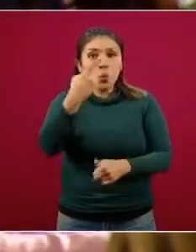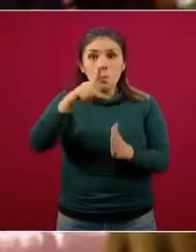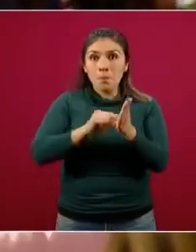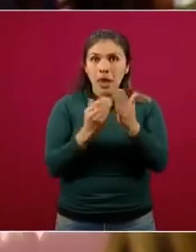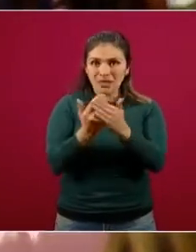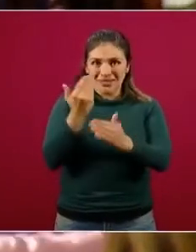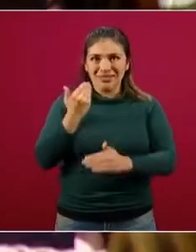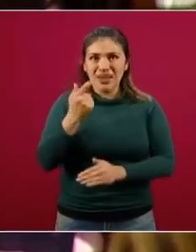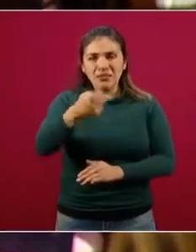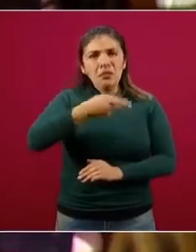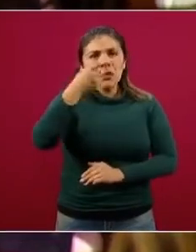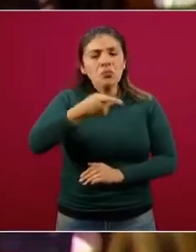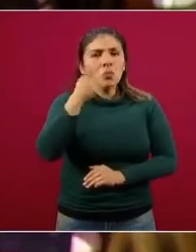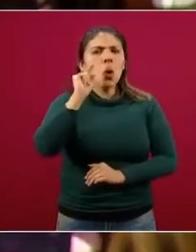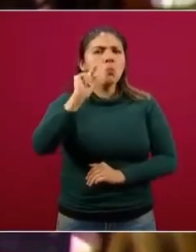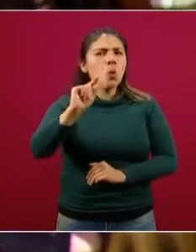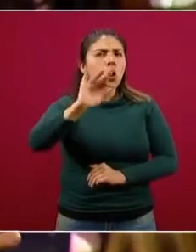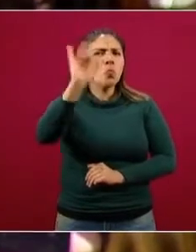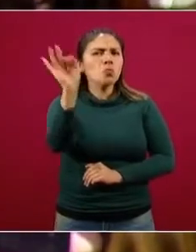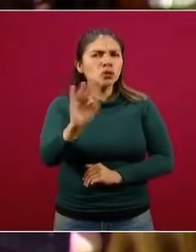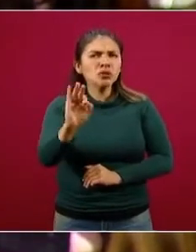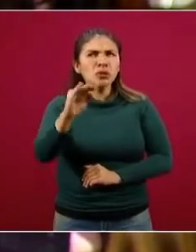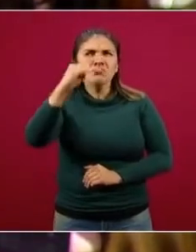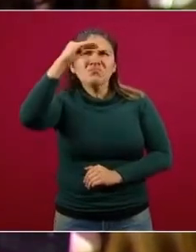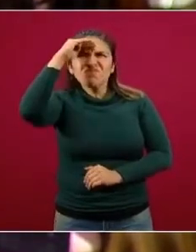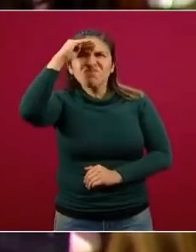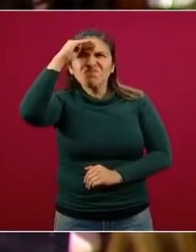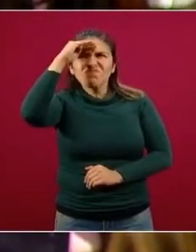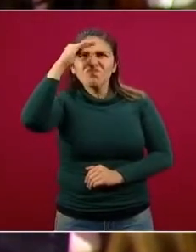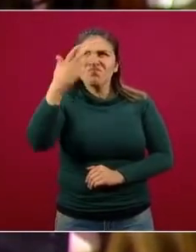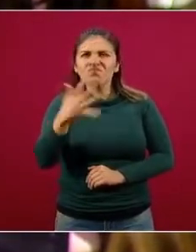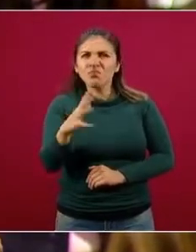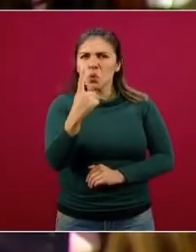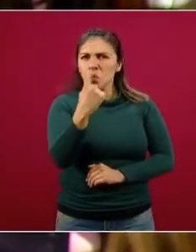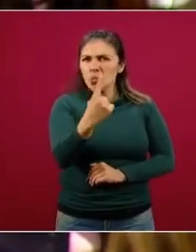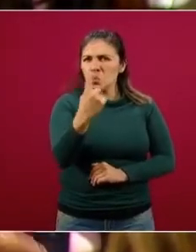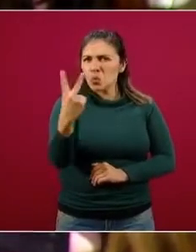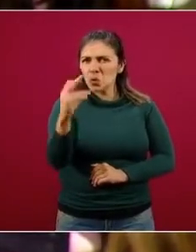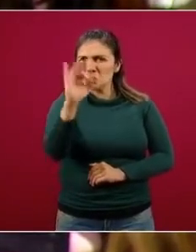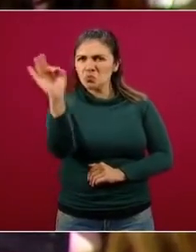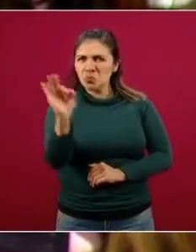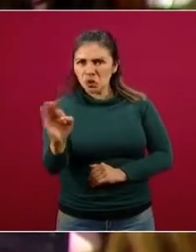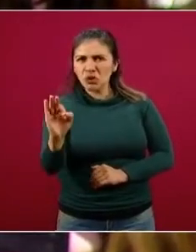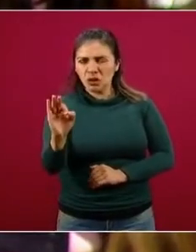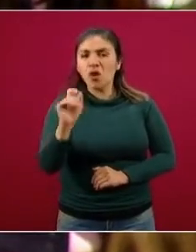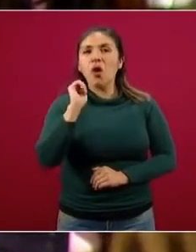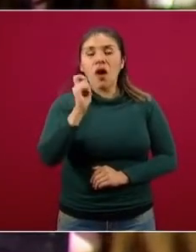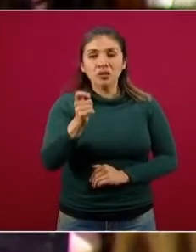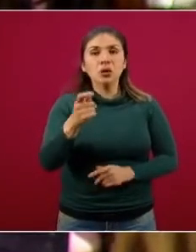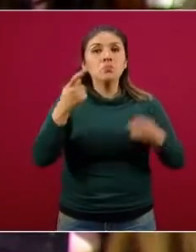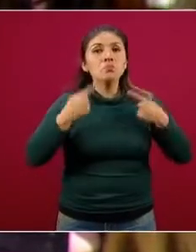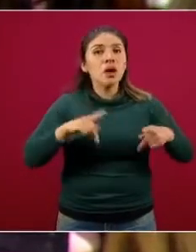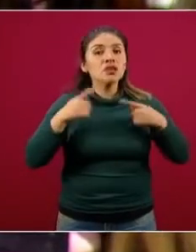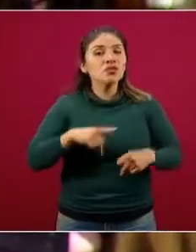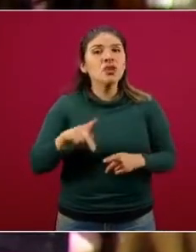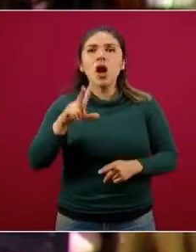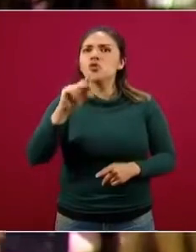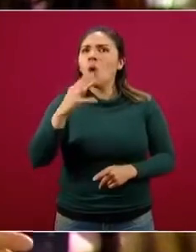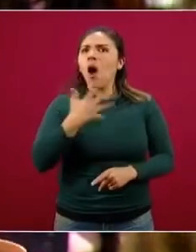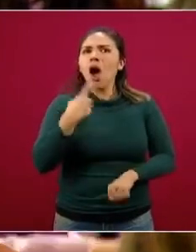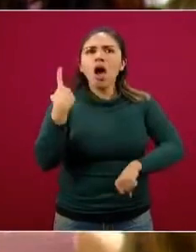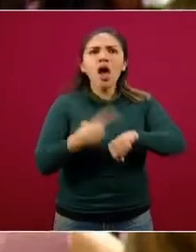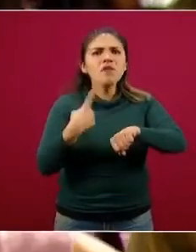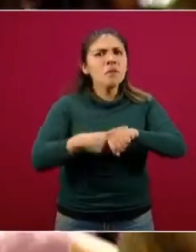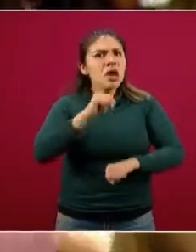hablaba de que muy poco porcentaje, me parece que un 1 o un 2%, eran casos de personas que no padecían ninguna